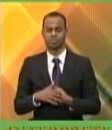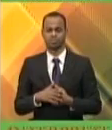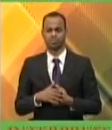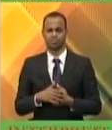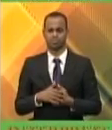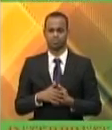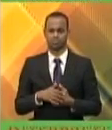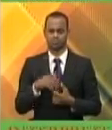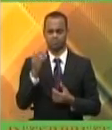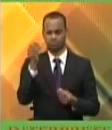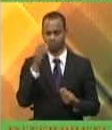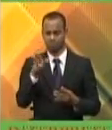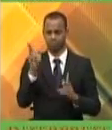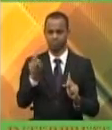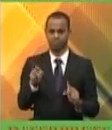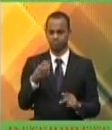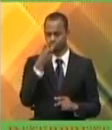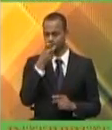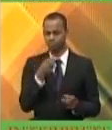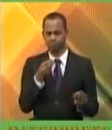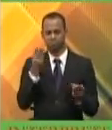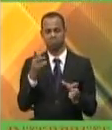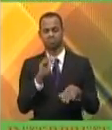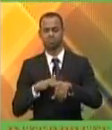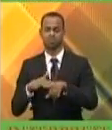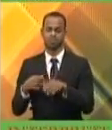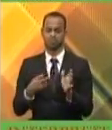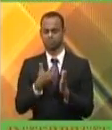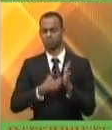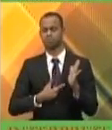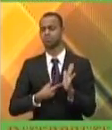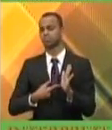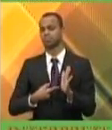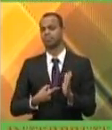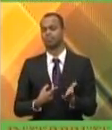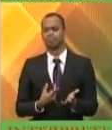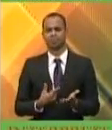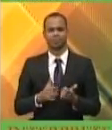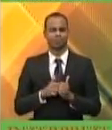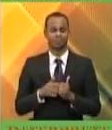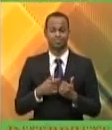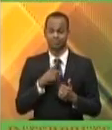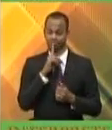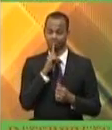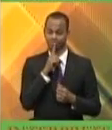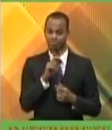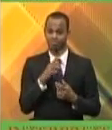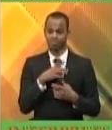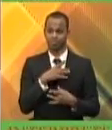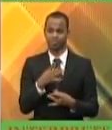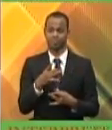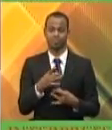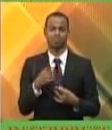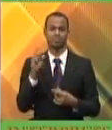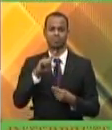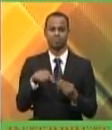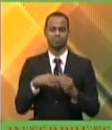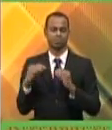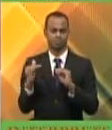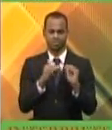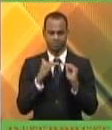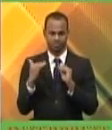como un algo así le gratificó acto una persona ciega en un tema interesante es un tema también que se liga mucho a lo que es la